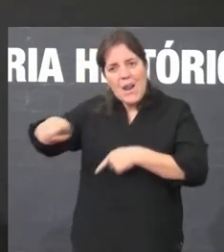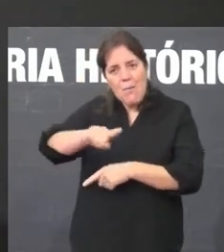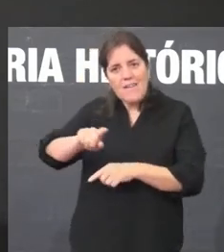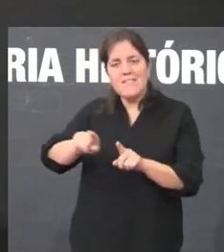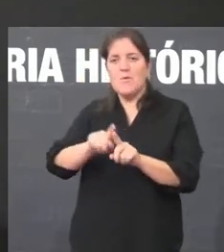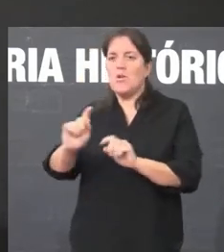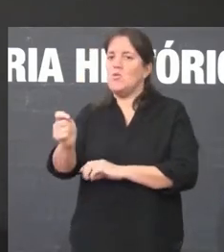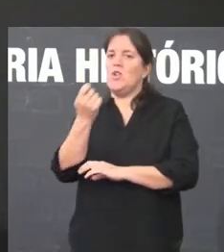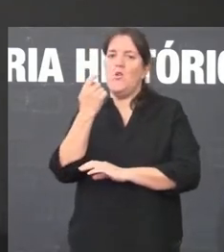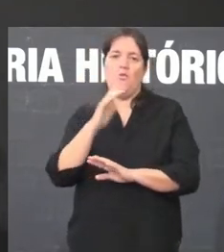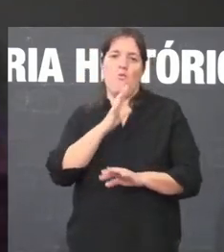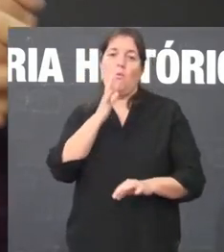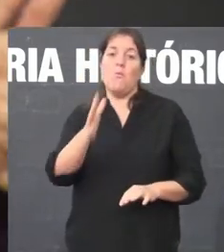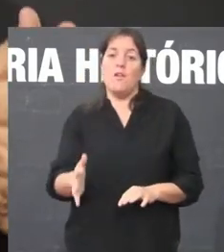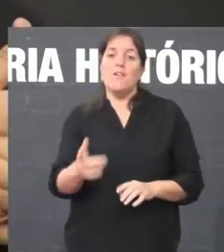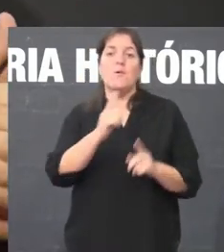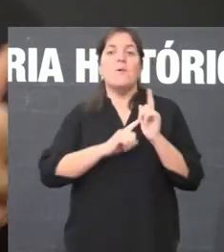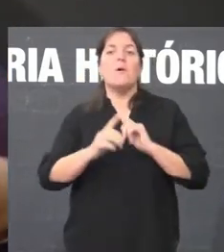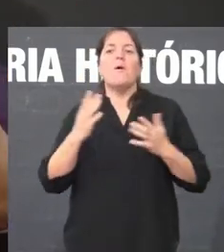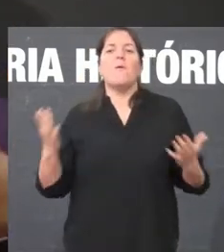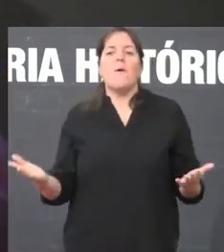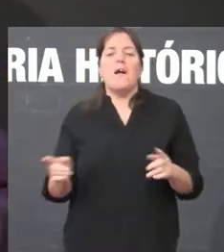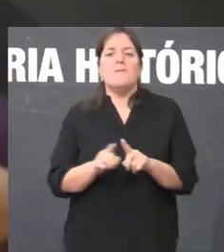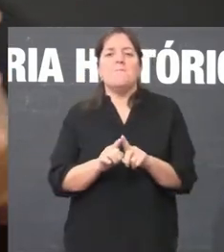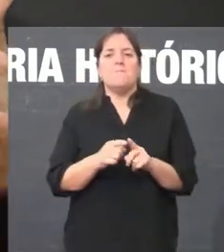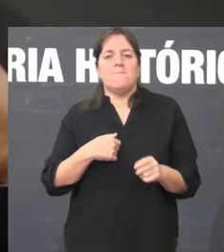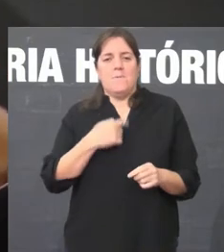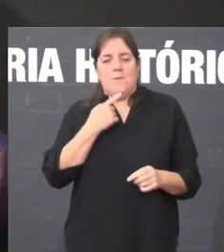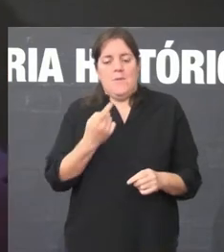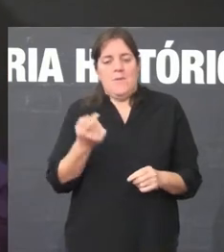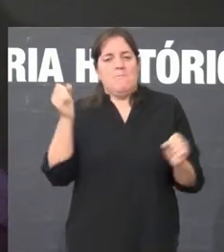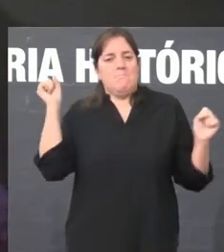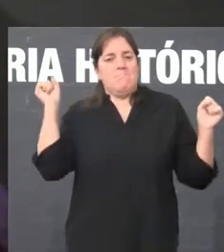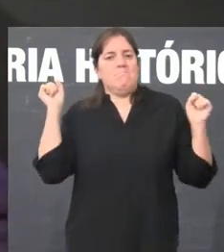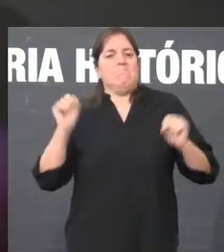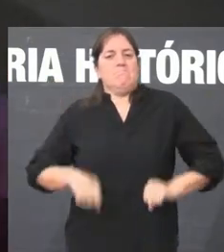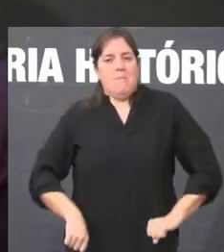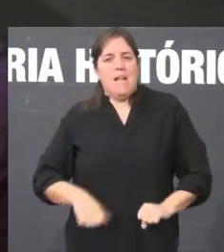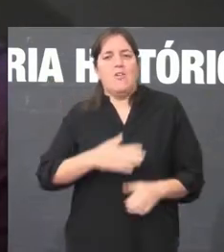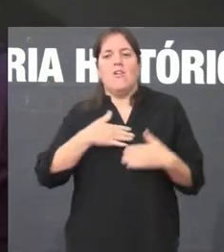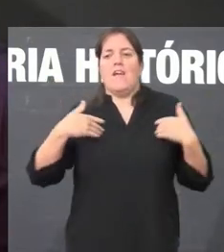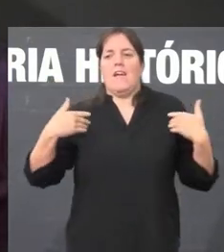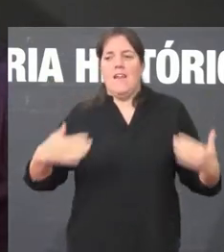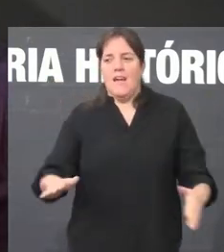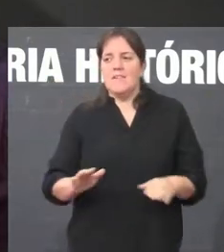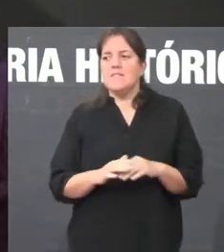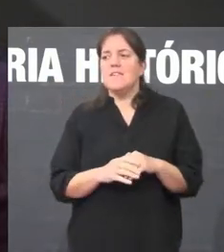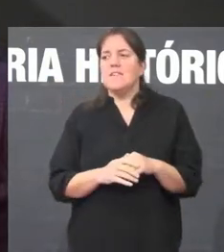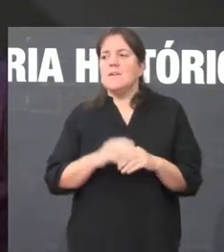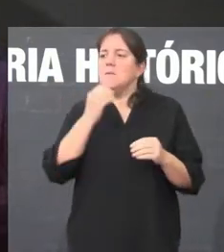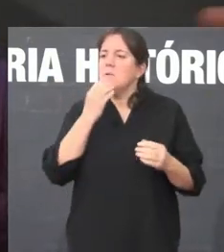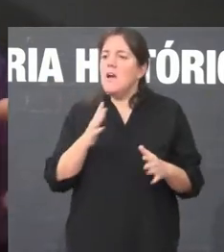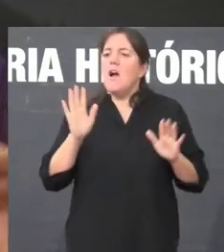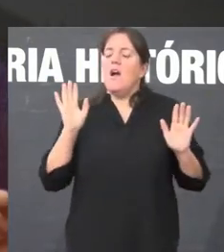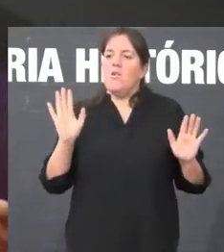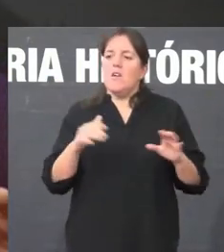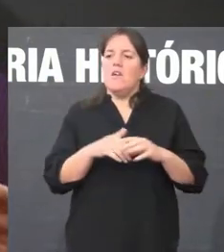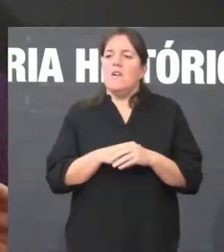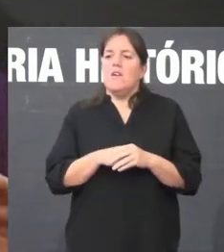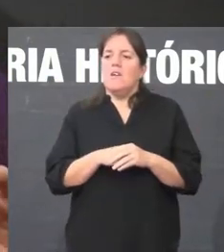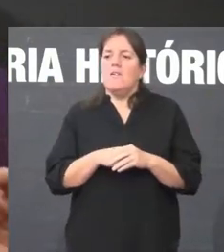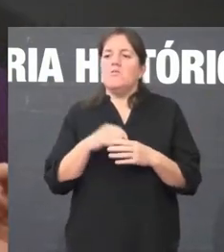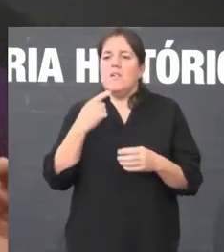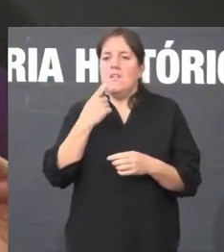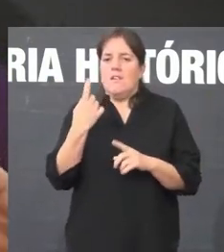Y el problema, por eso digo, vale, calidad democrática, bien, lo que queráis, aunque también, digamos las cosas como